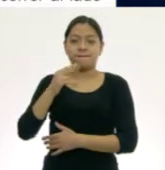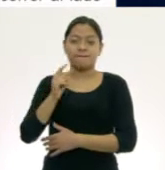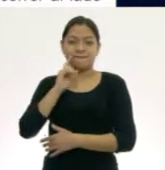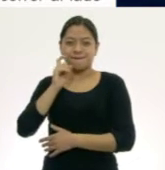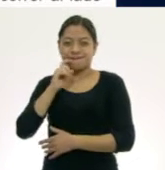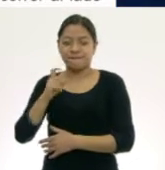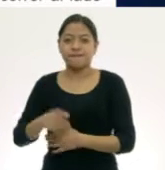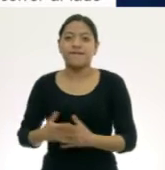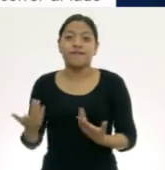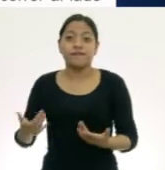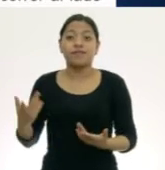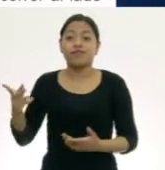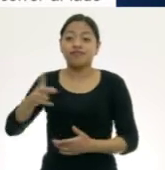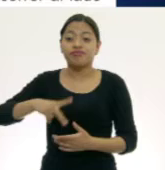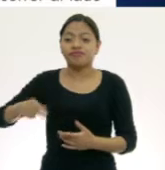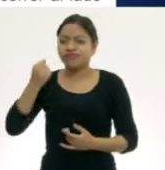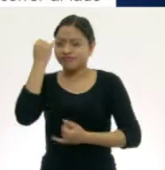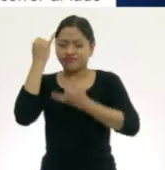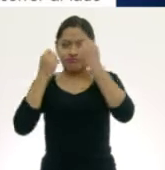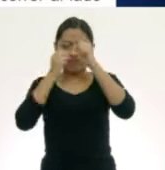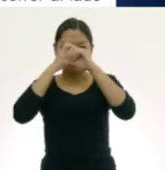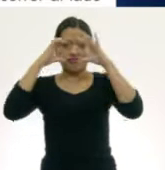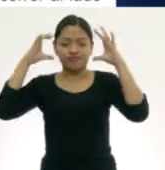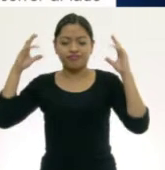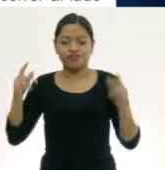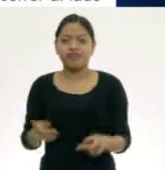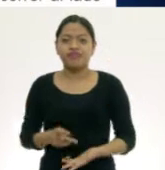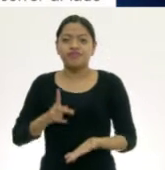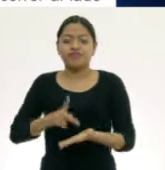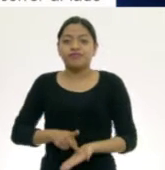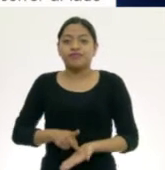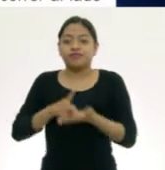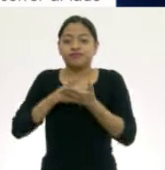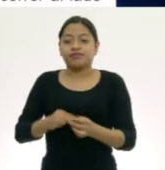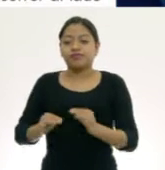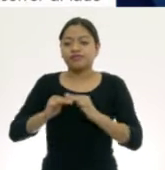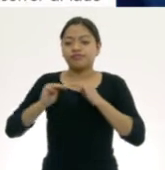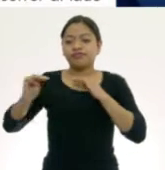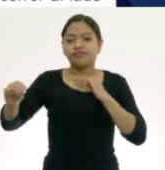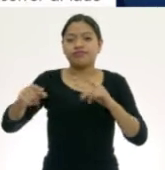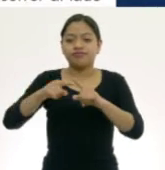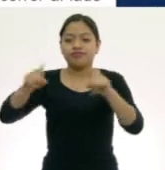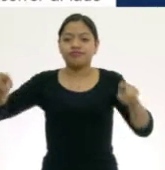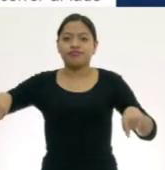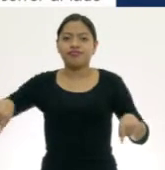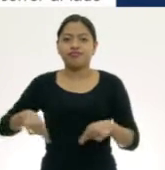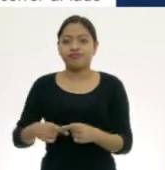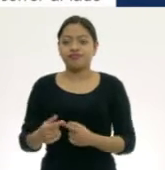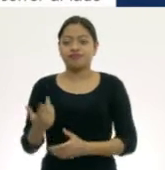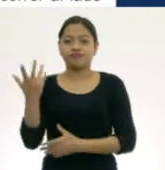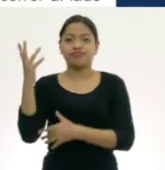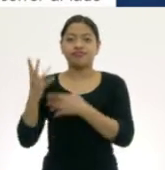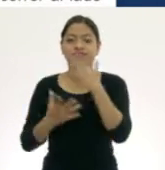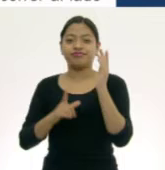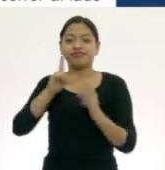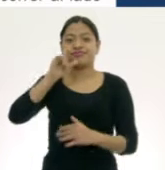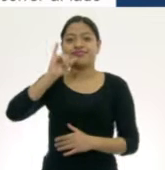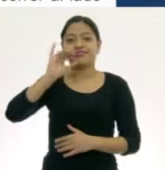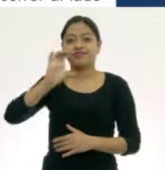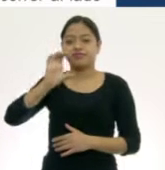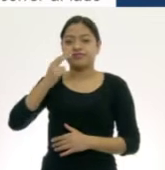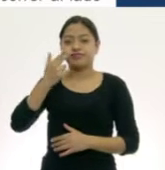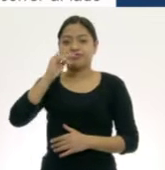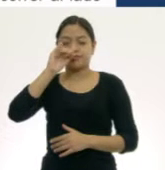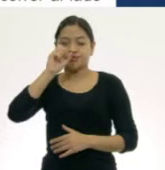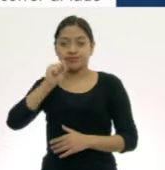el ingenio quedan circunscritos por kilómetros y kilómetros de huertas de lichis o laichis